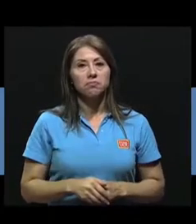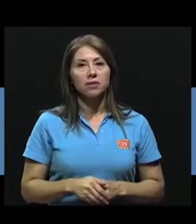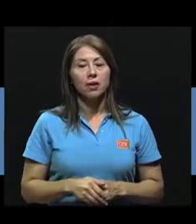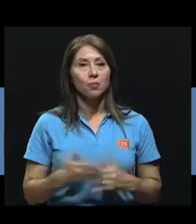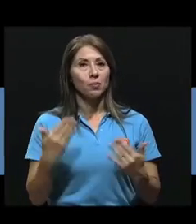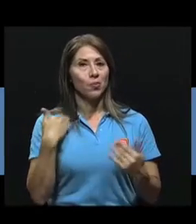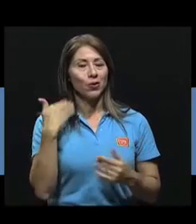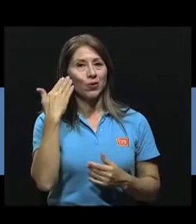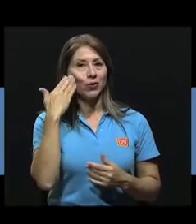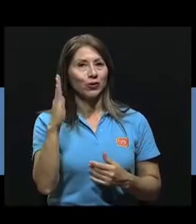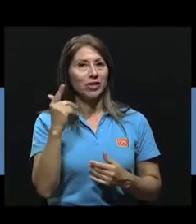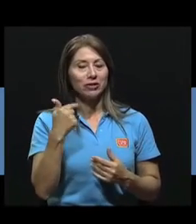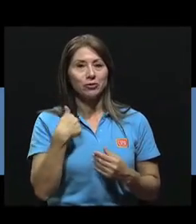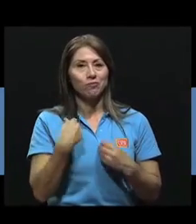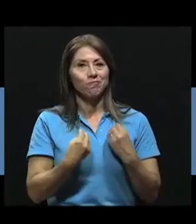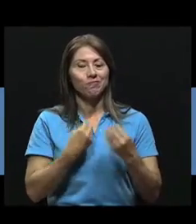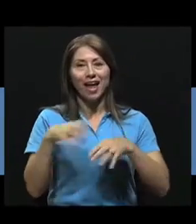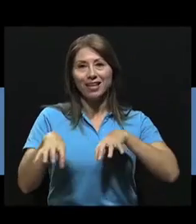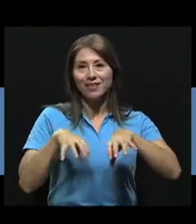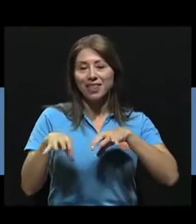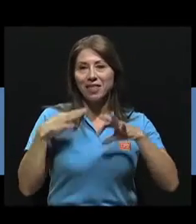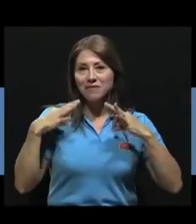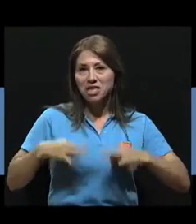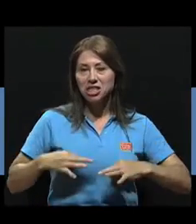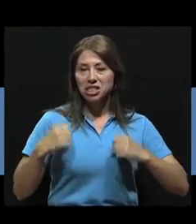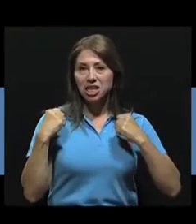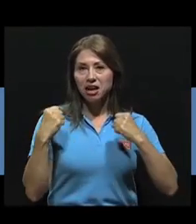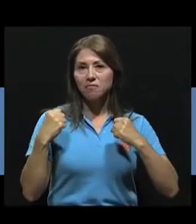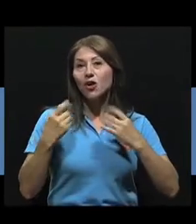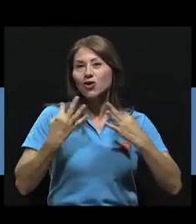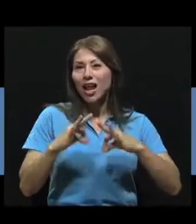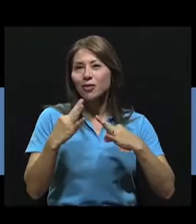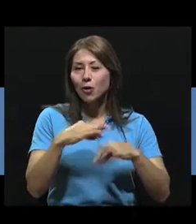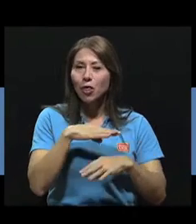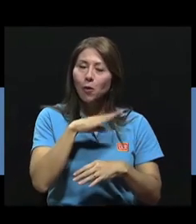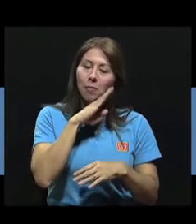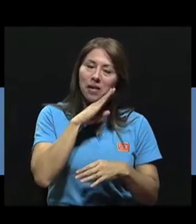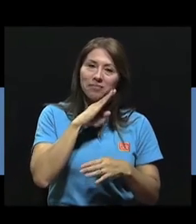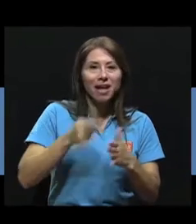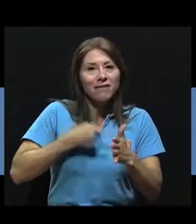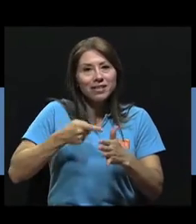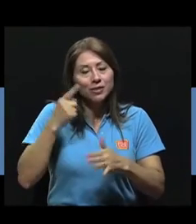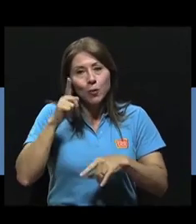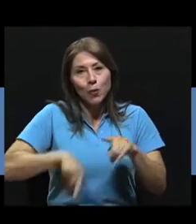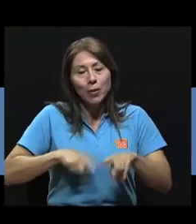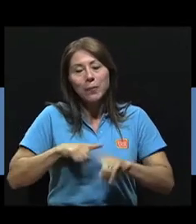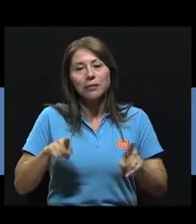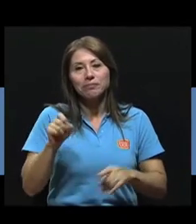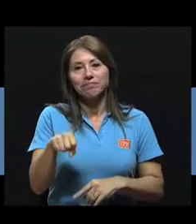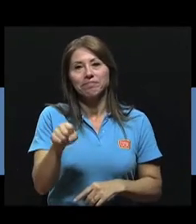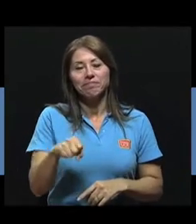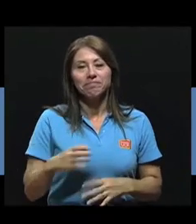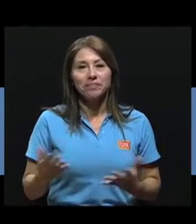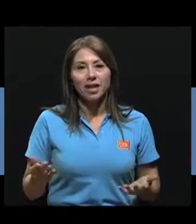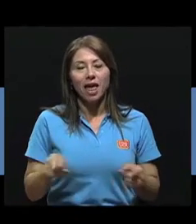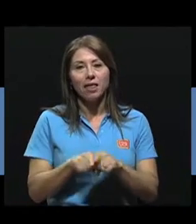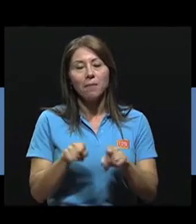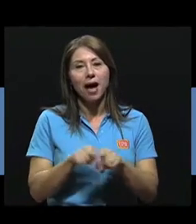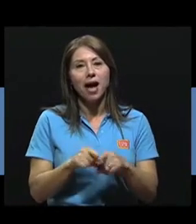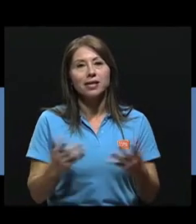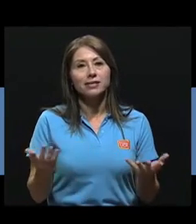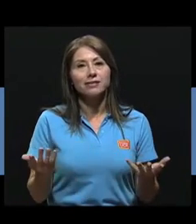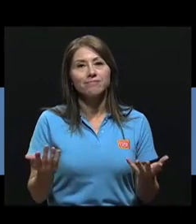que eso básicamente. Bueno, no sé, hago actividad física, trato de dormir, aunque a veces no puedo, así, pero sí,